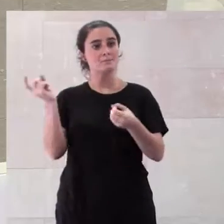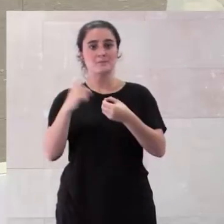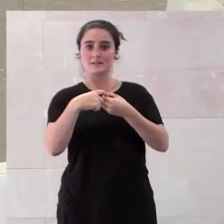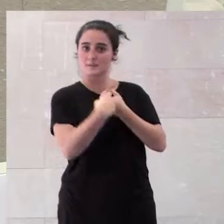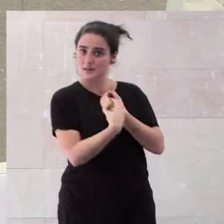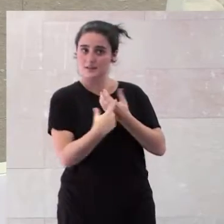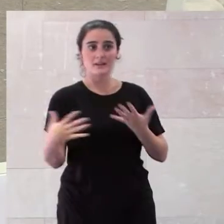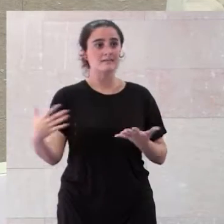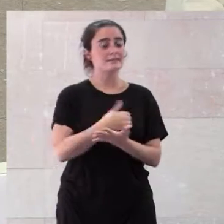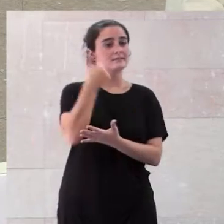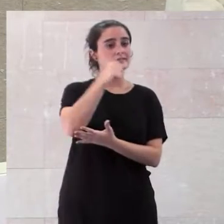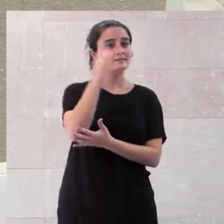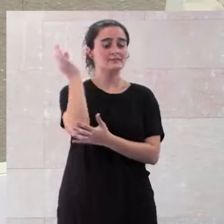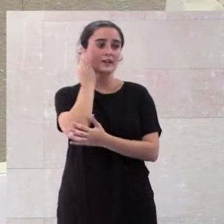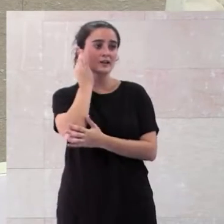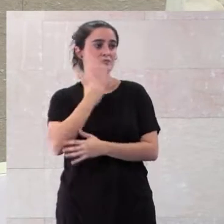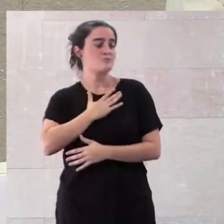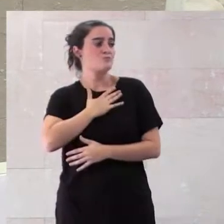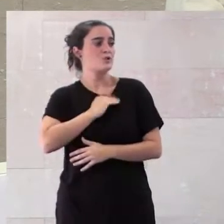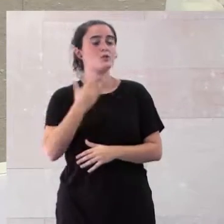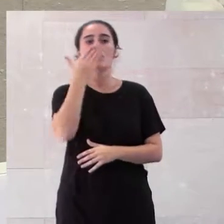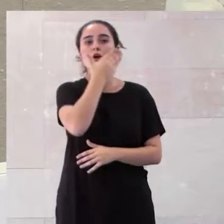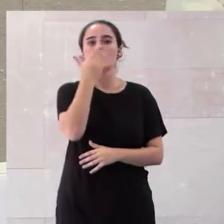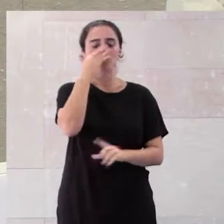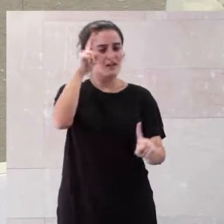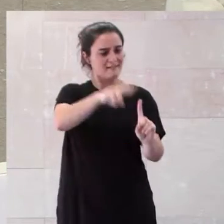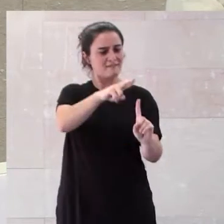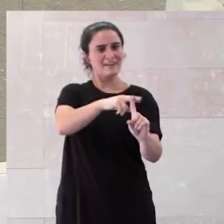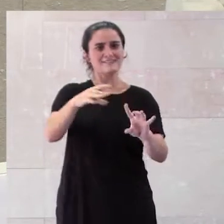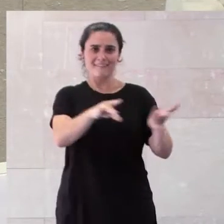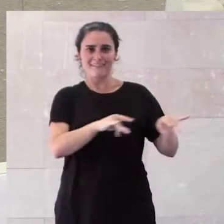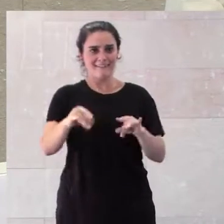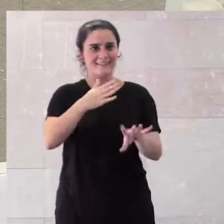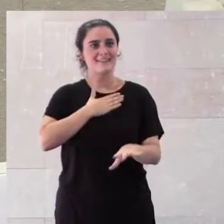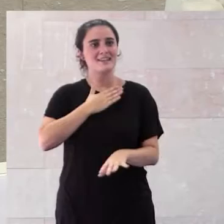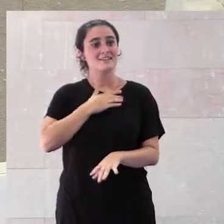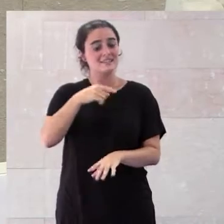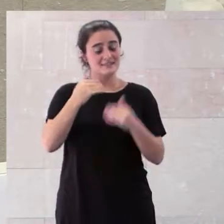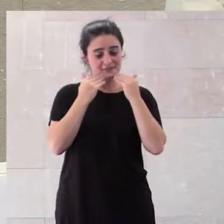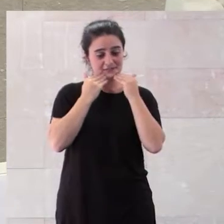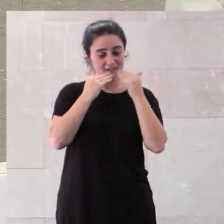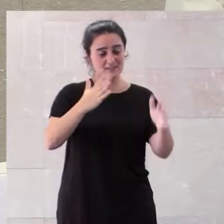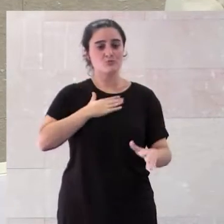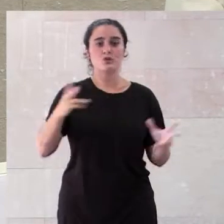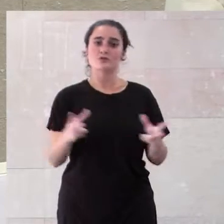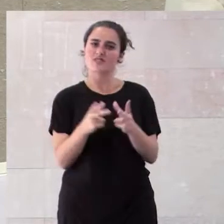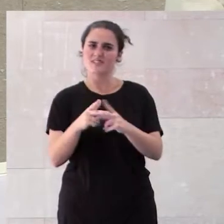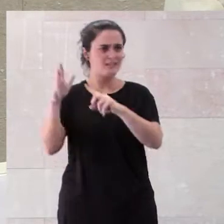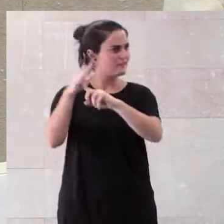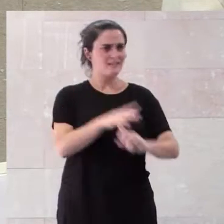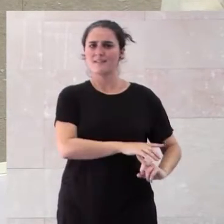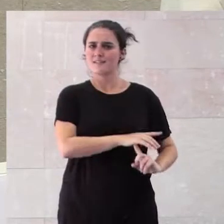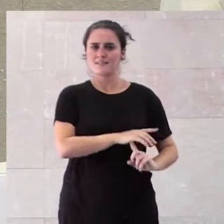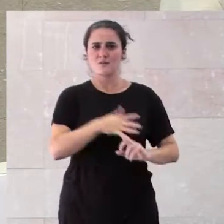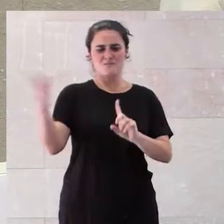entre todos y todas consigamos una escuela referente en nuestro territorio y que nos sirva para alcanzar una sociedad no discriminatoria, libre